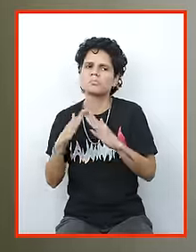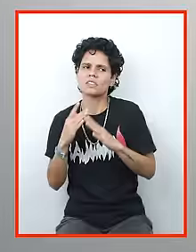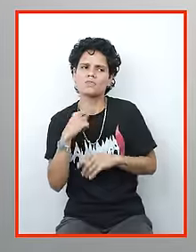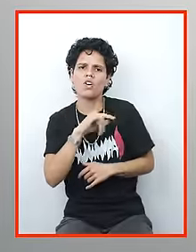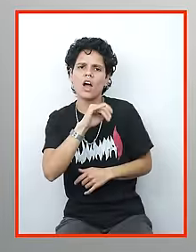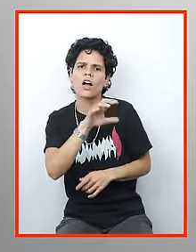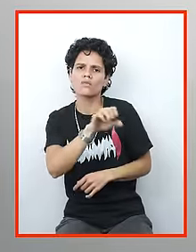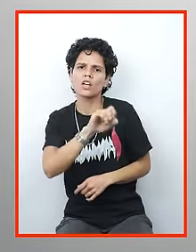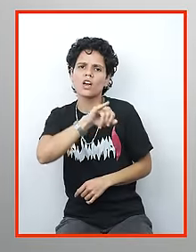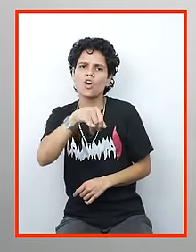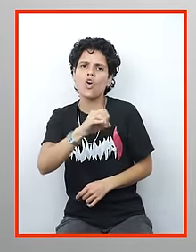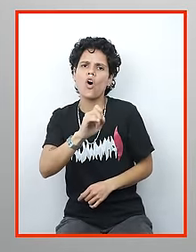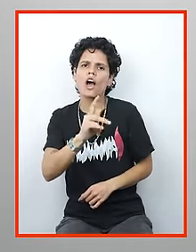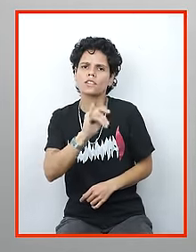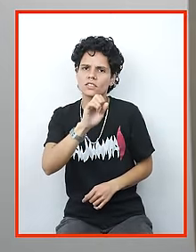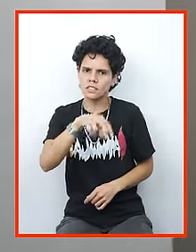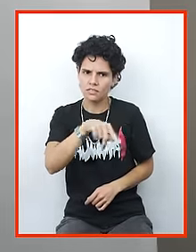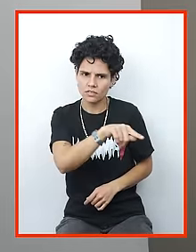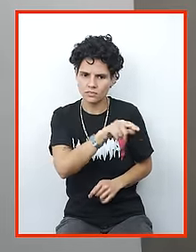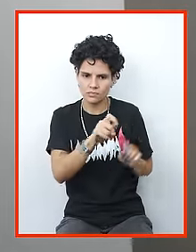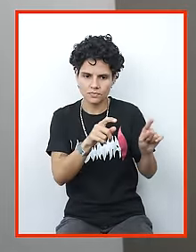Joaquín.